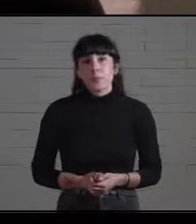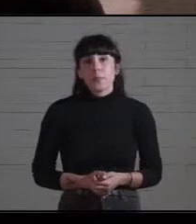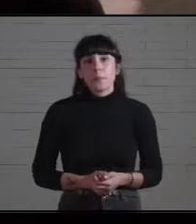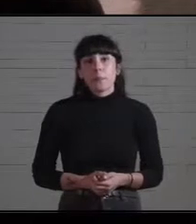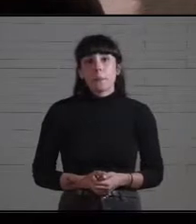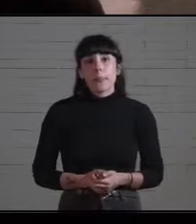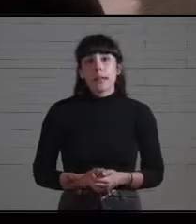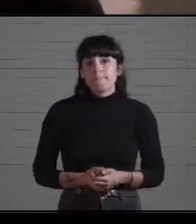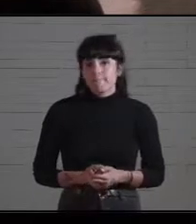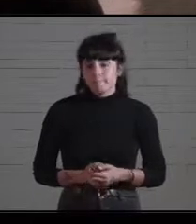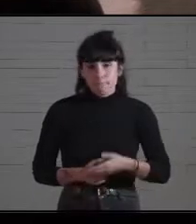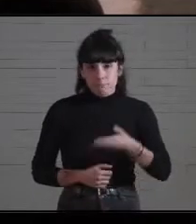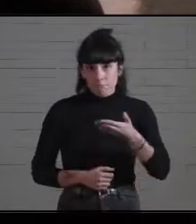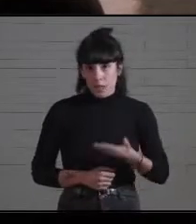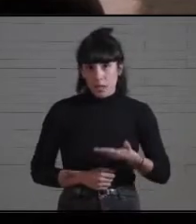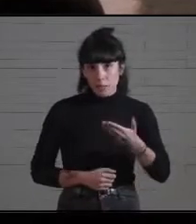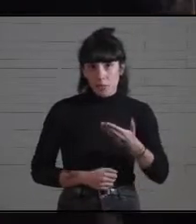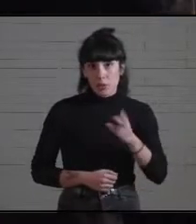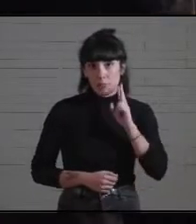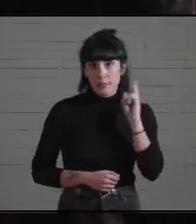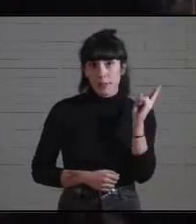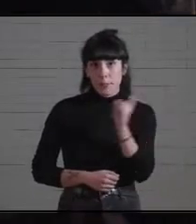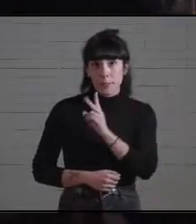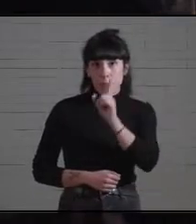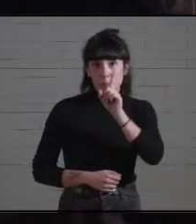Y sobre todo tenemos,